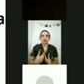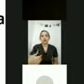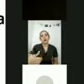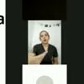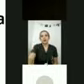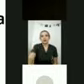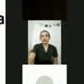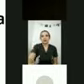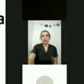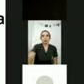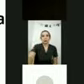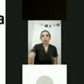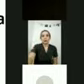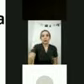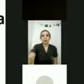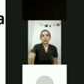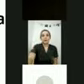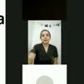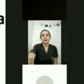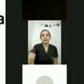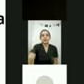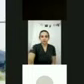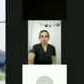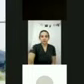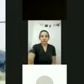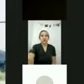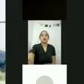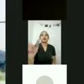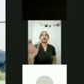y escritura, ojalá sea de la mejor manera.